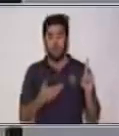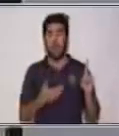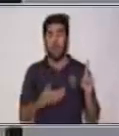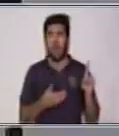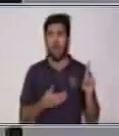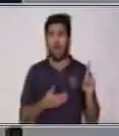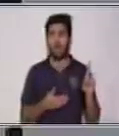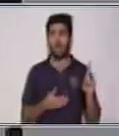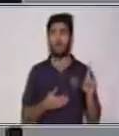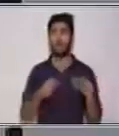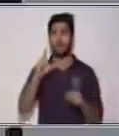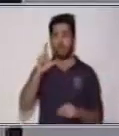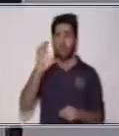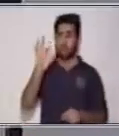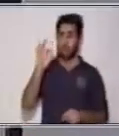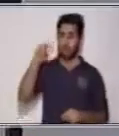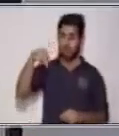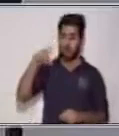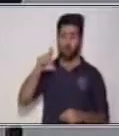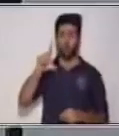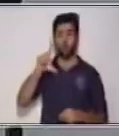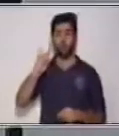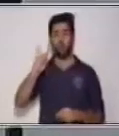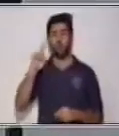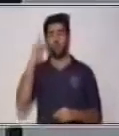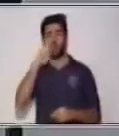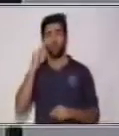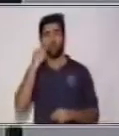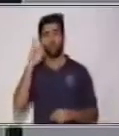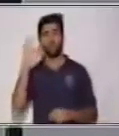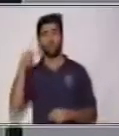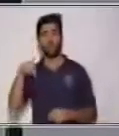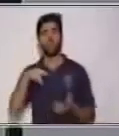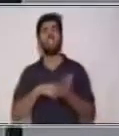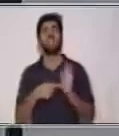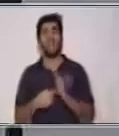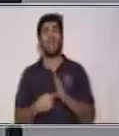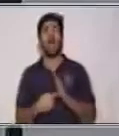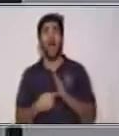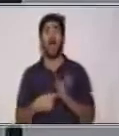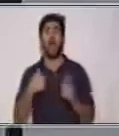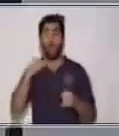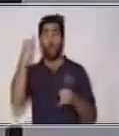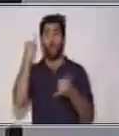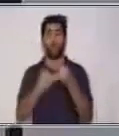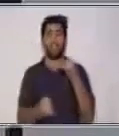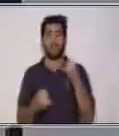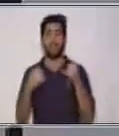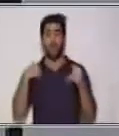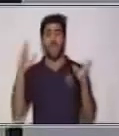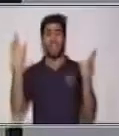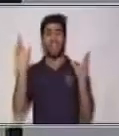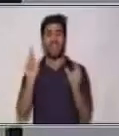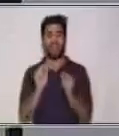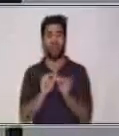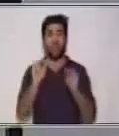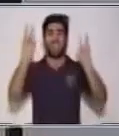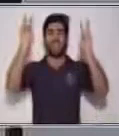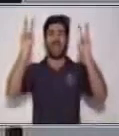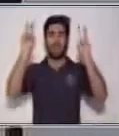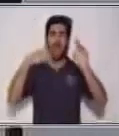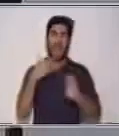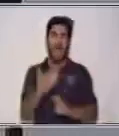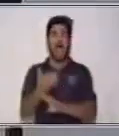las conclusiones. ¿Y qué es una conclusión? Es un resumen significativo de la investigación que usted ha desarrollado. Aquellos puntos,